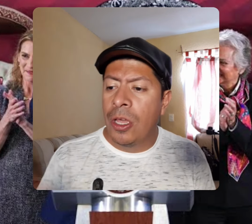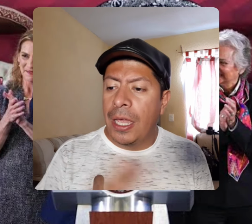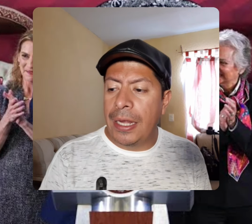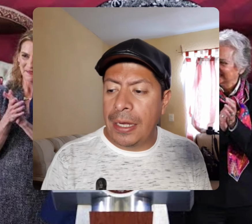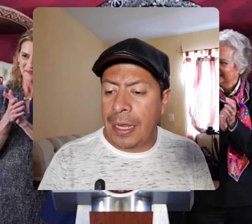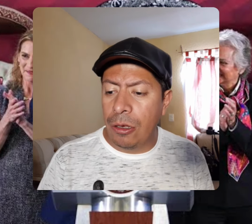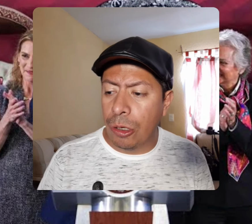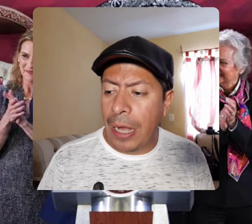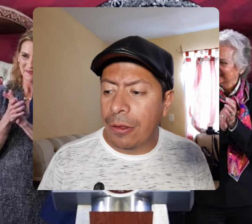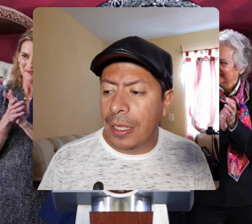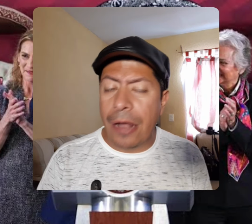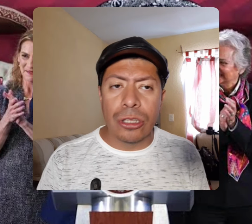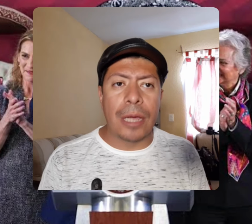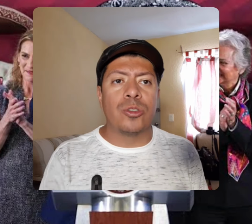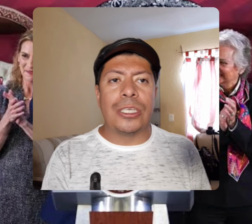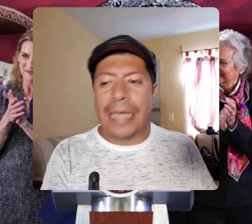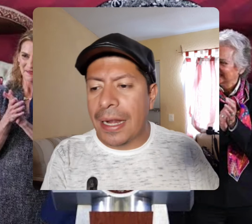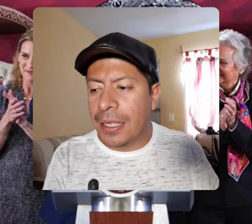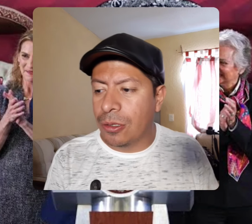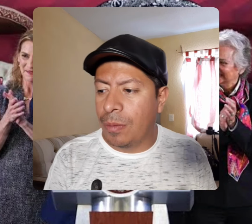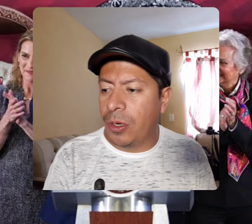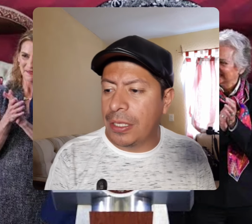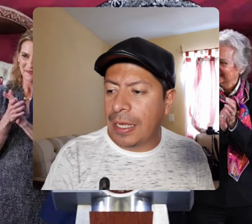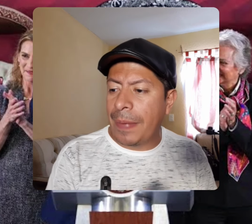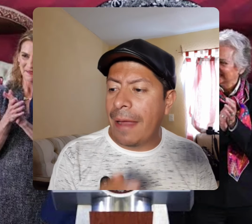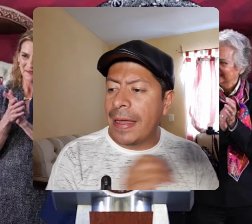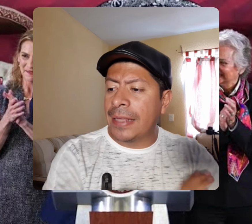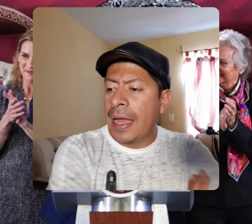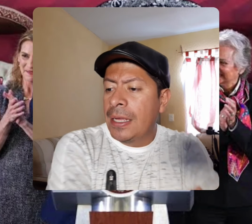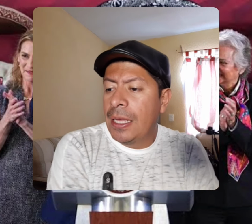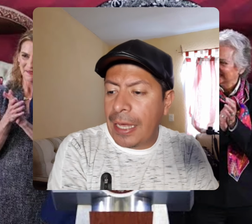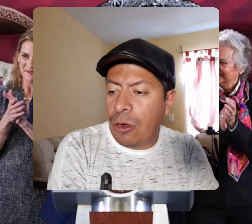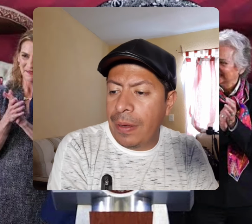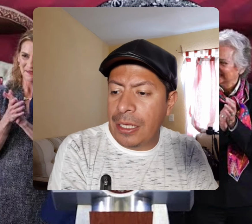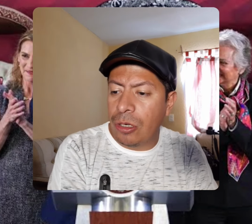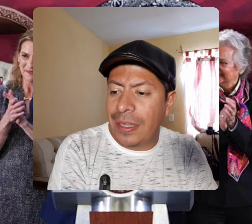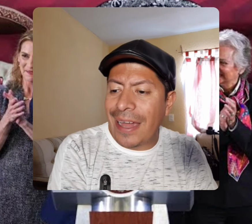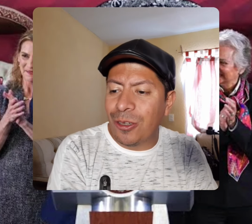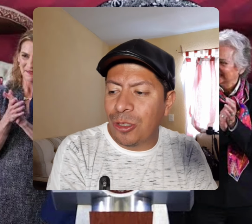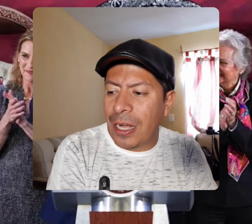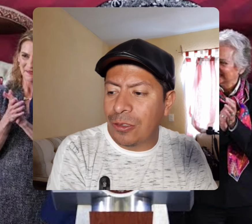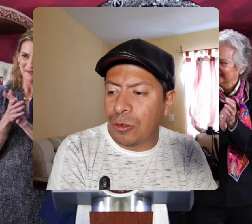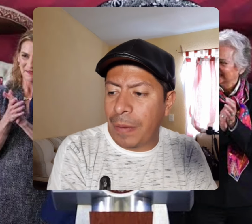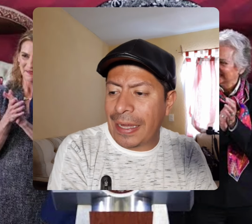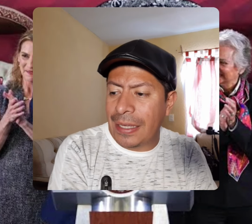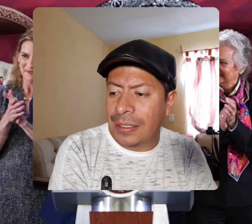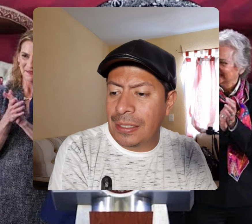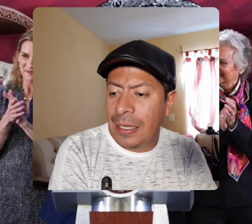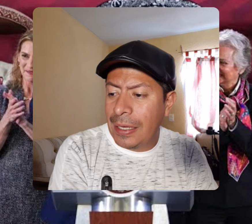muchísimo. En el otro lado de la nota musical, dentro de Política para la Banda, jóvenes solidarios donan